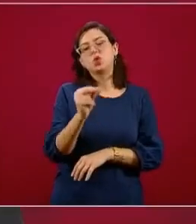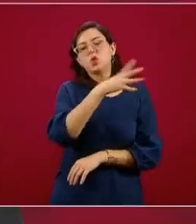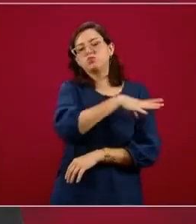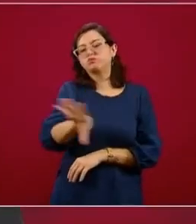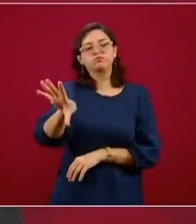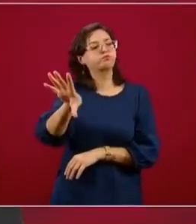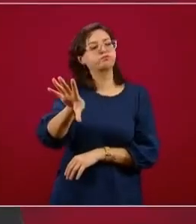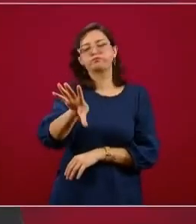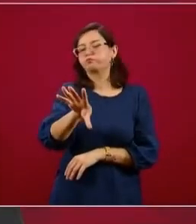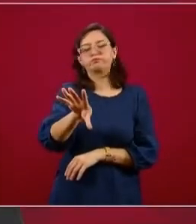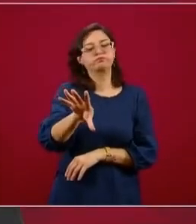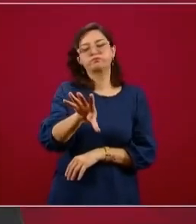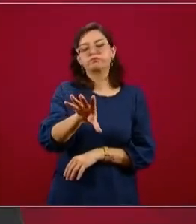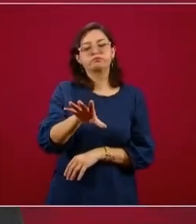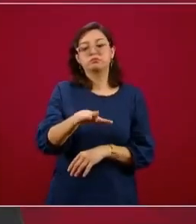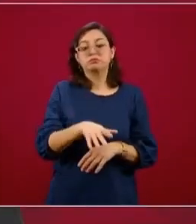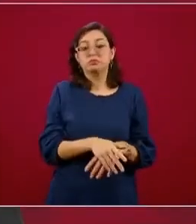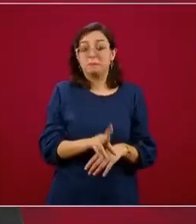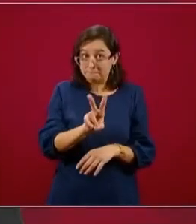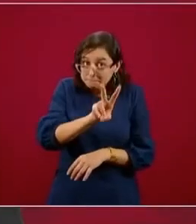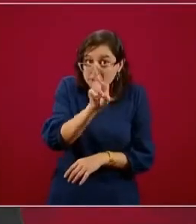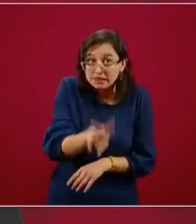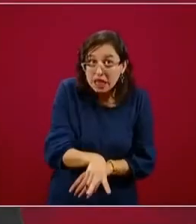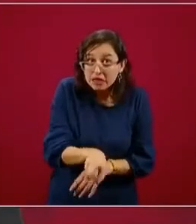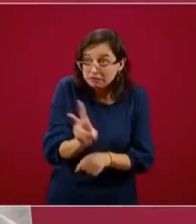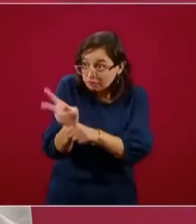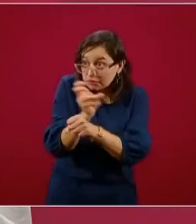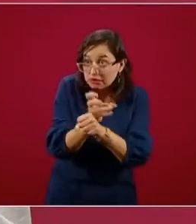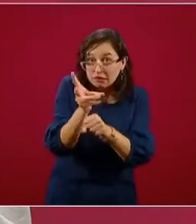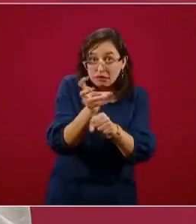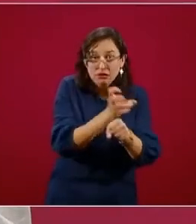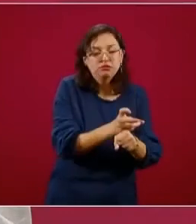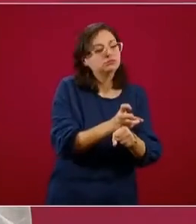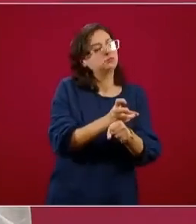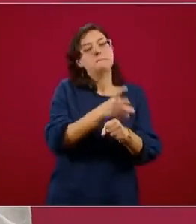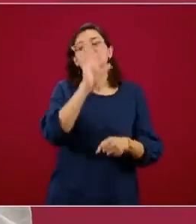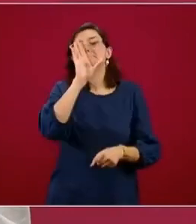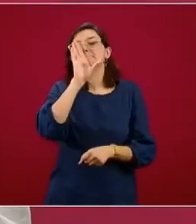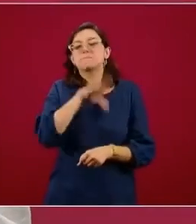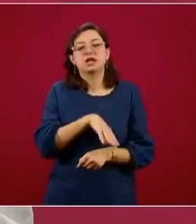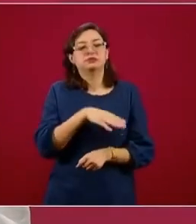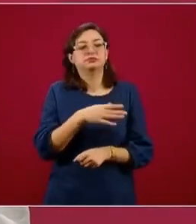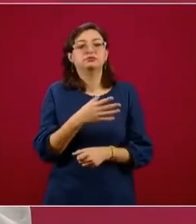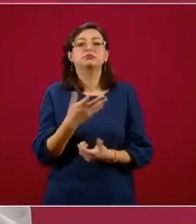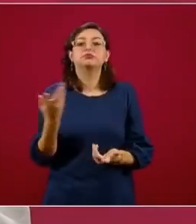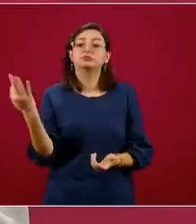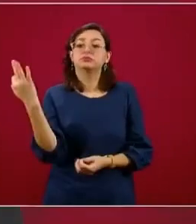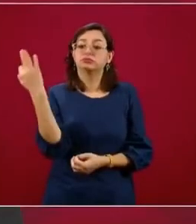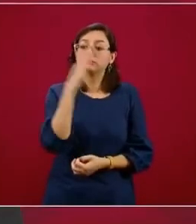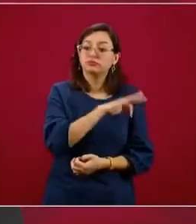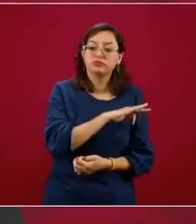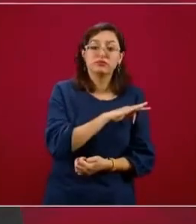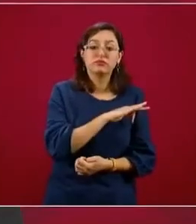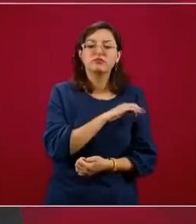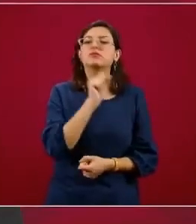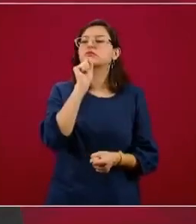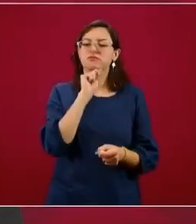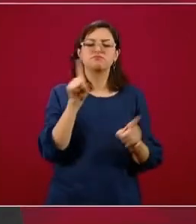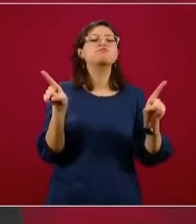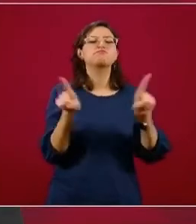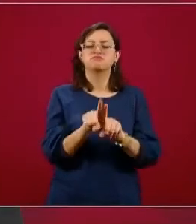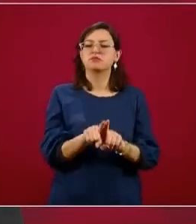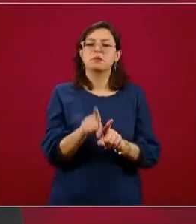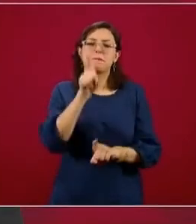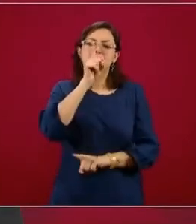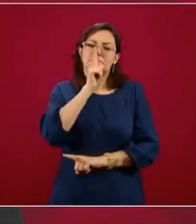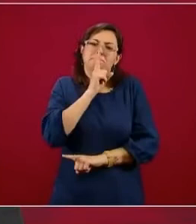de llamados, si es que son verídicos, si es que son falsos. También reprobamos los ejercicios